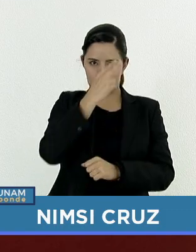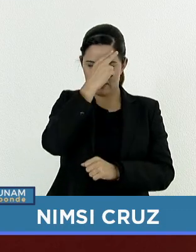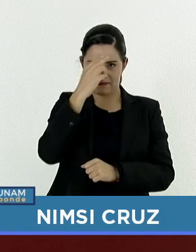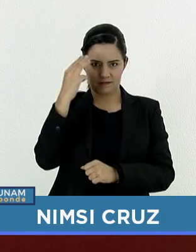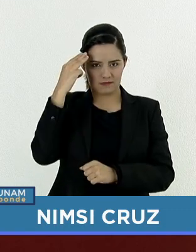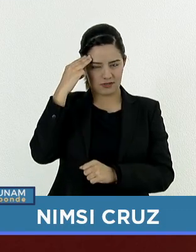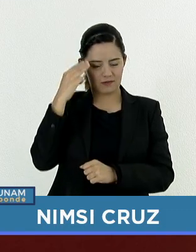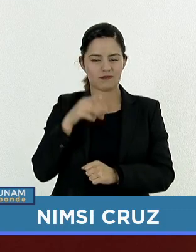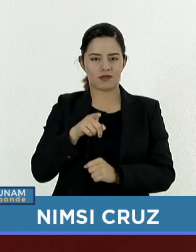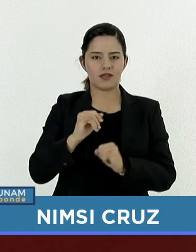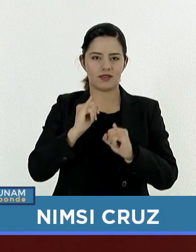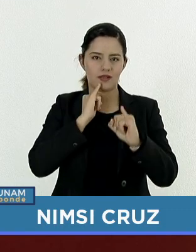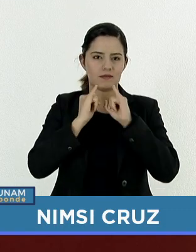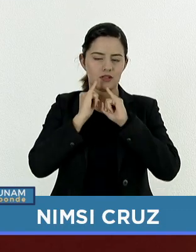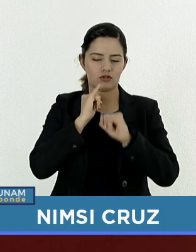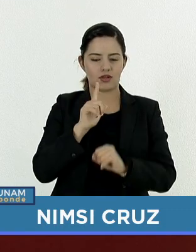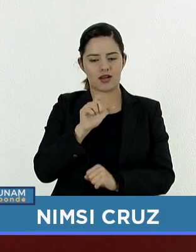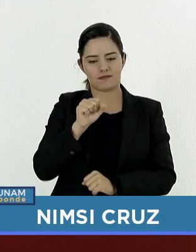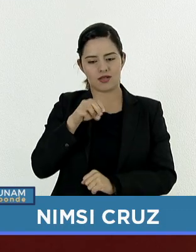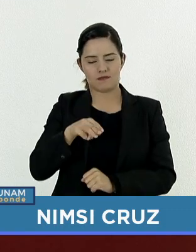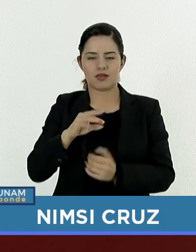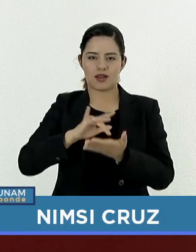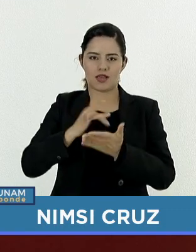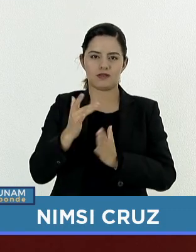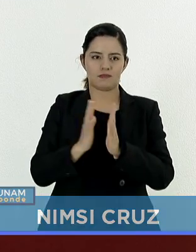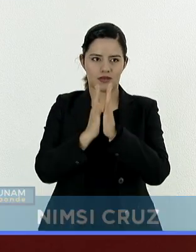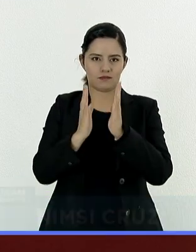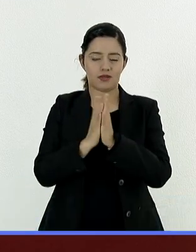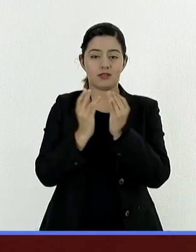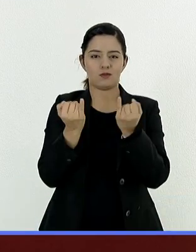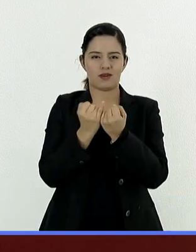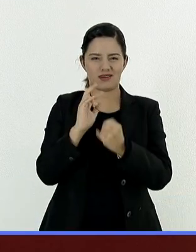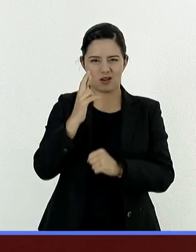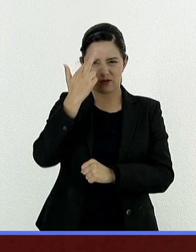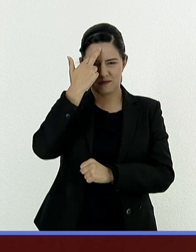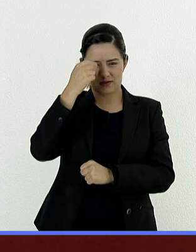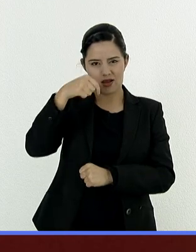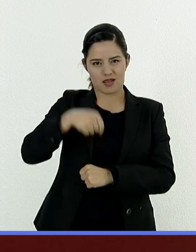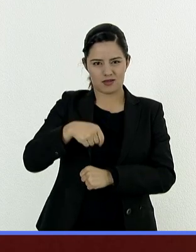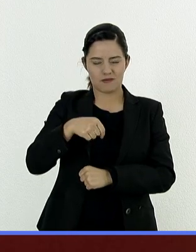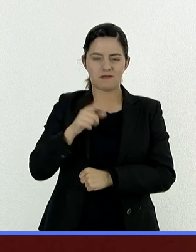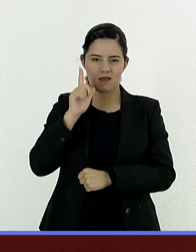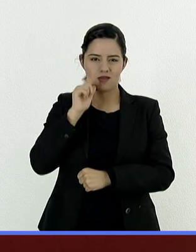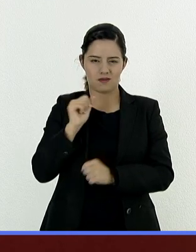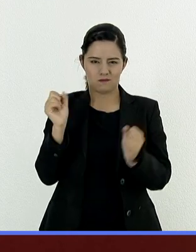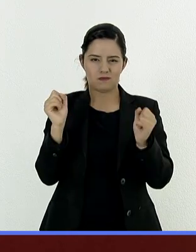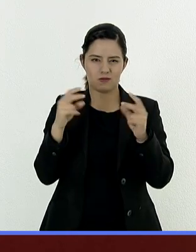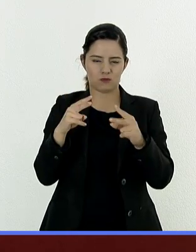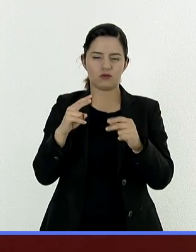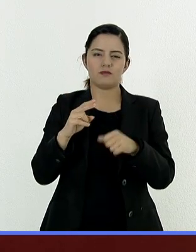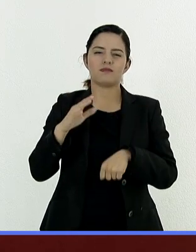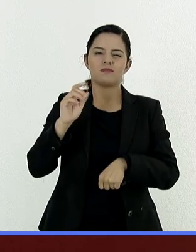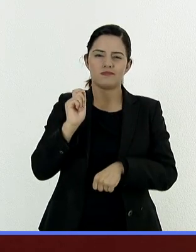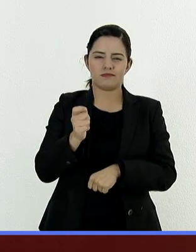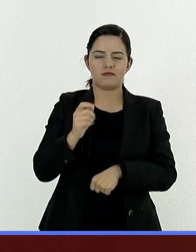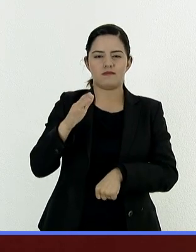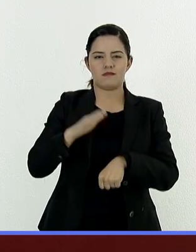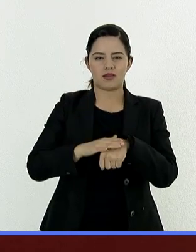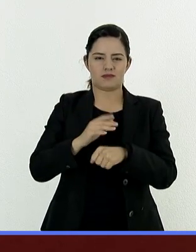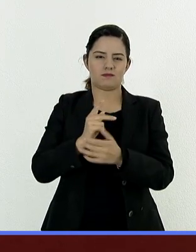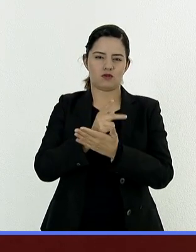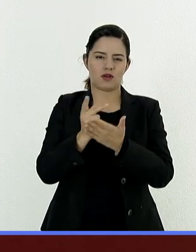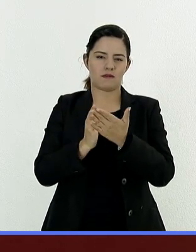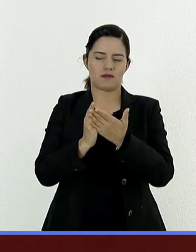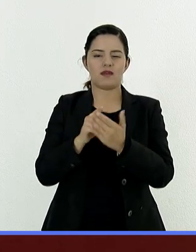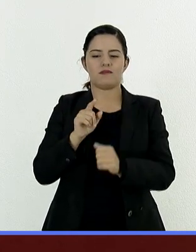en él la lengua de señas su participación en este programa les recordamos que nos encontramos aquí el día de mañana en una nueva emisión de la UNAM responde